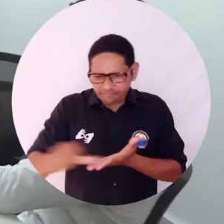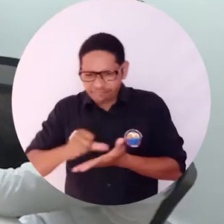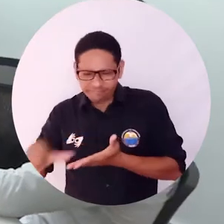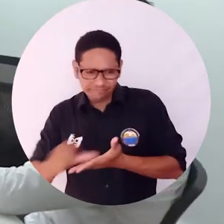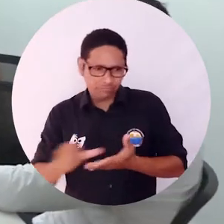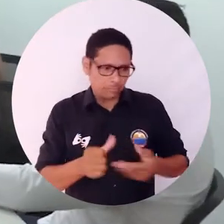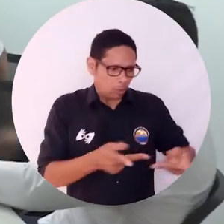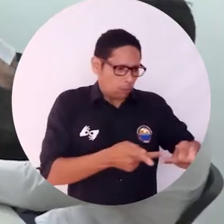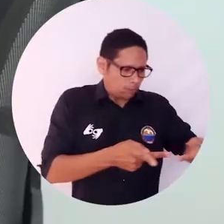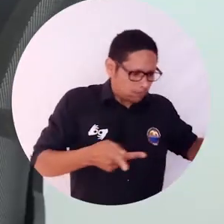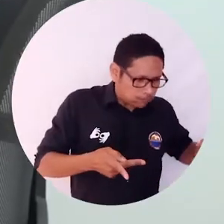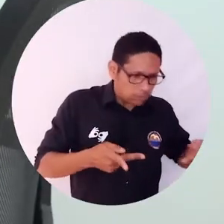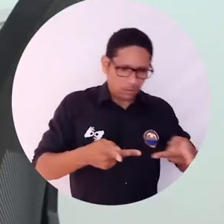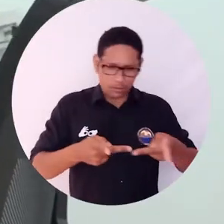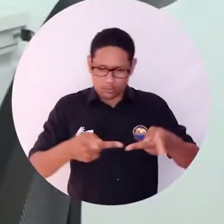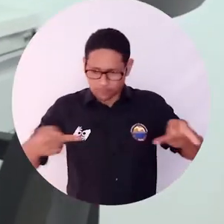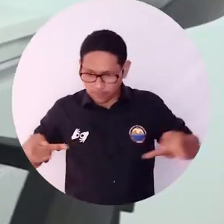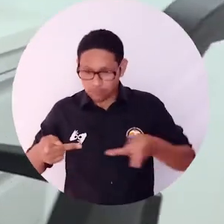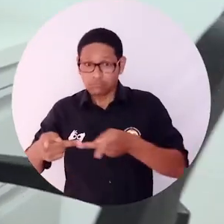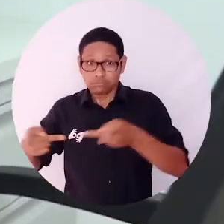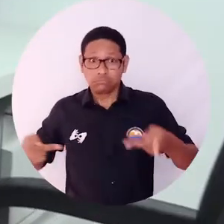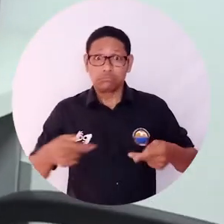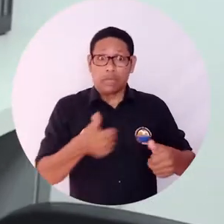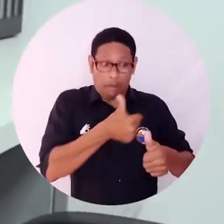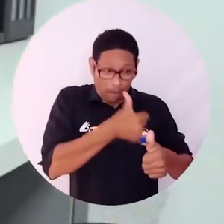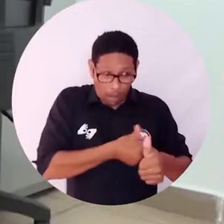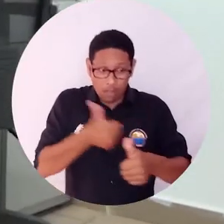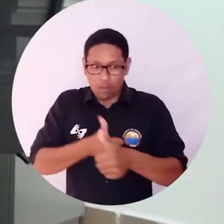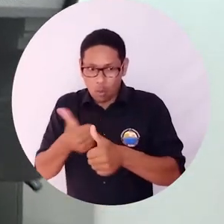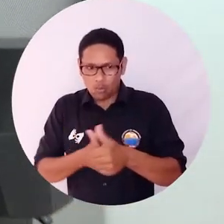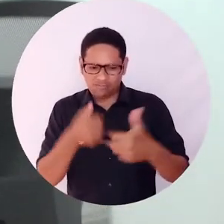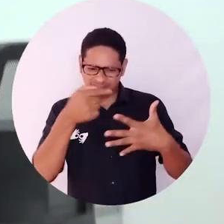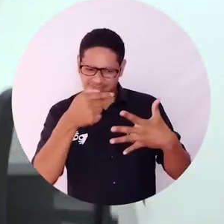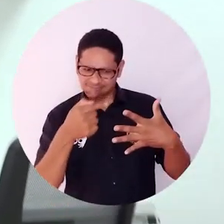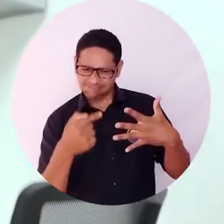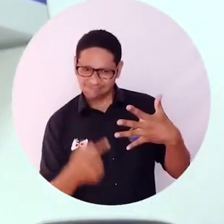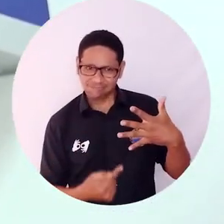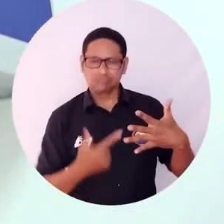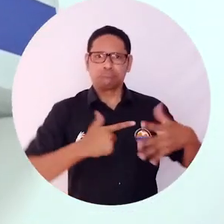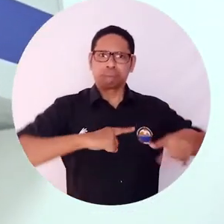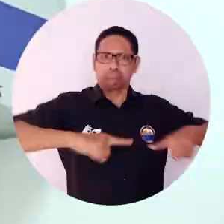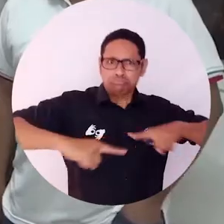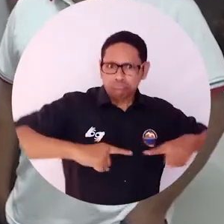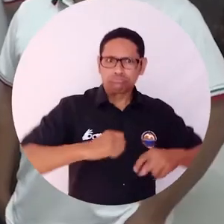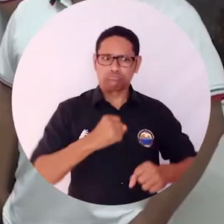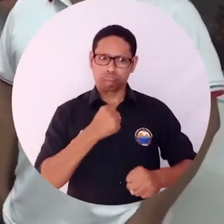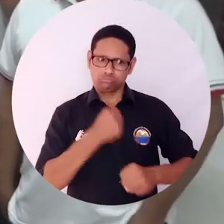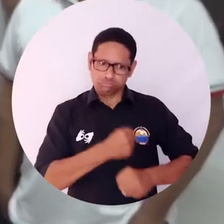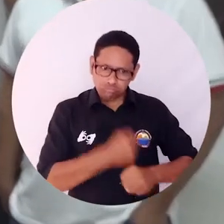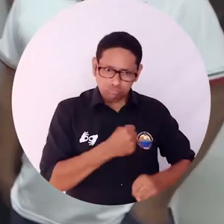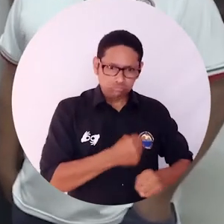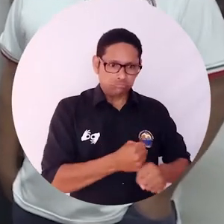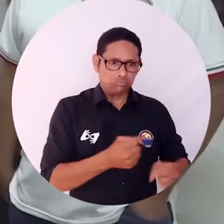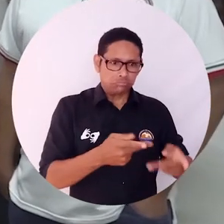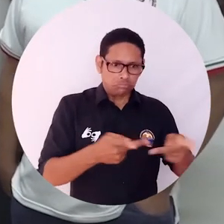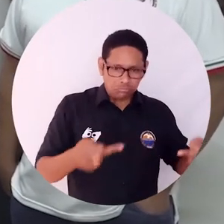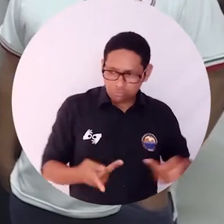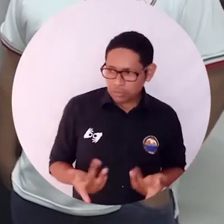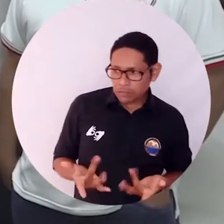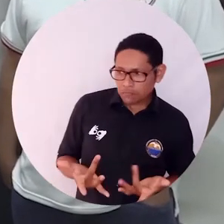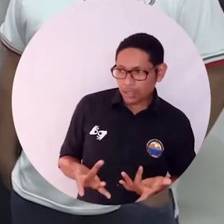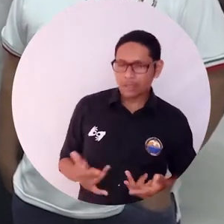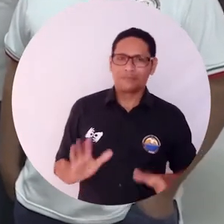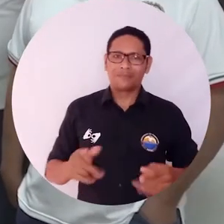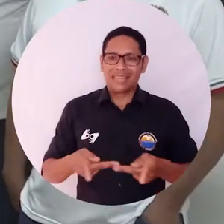cada sindicato, completamente dotados para sus actividades laborales y administrativas, así como zonas comunes como sala de espera, sala de